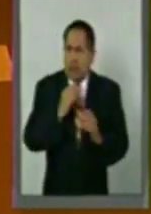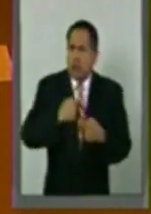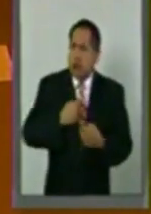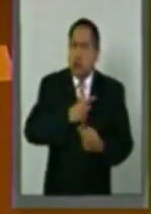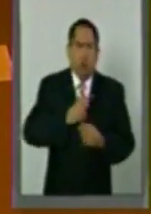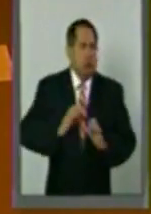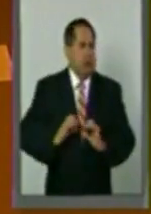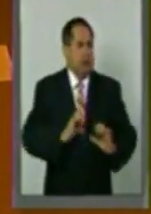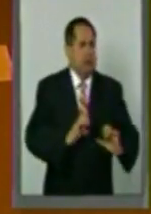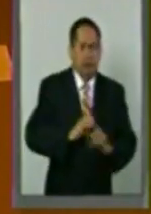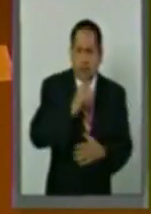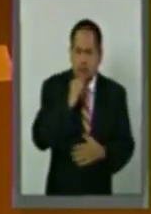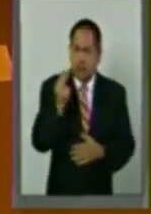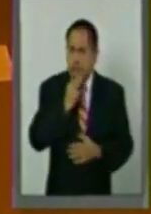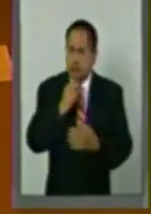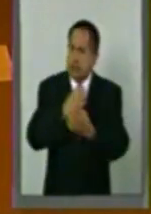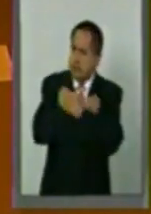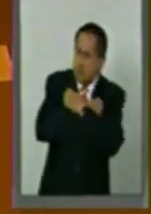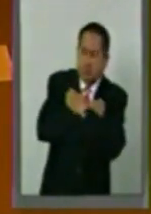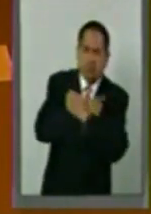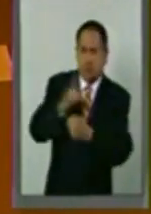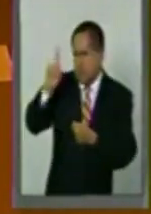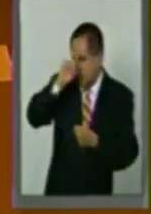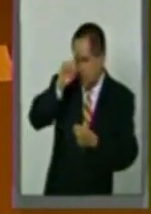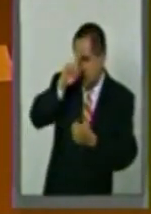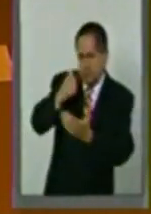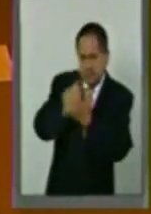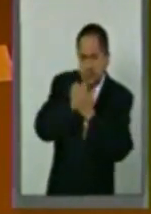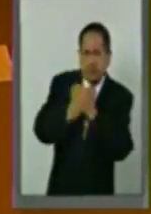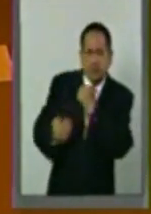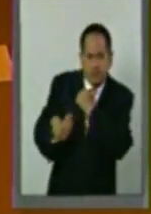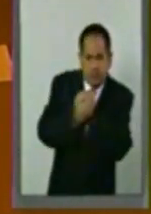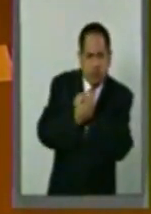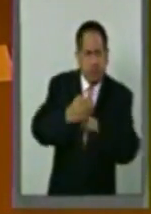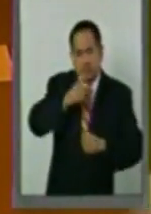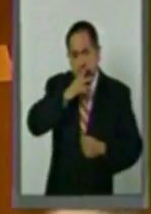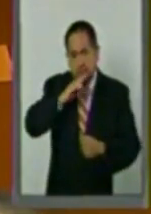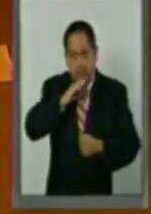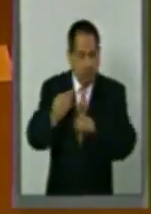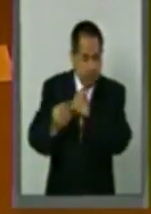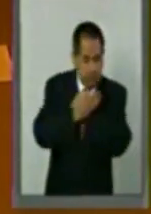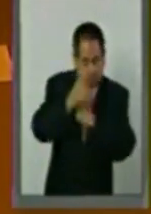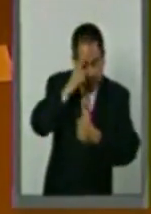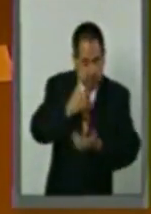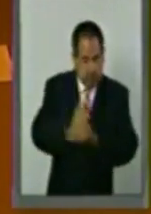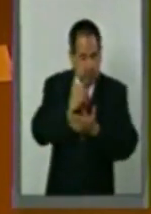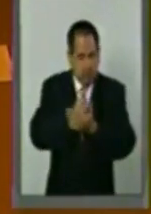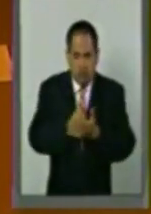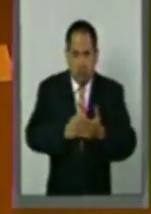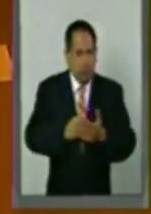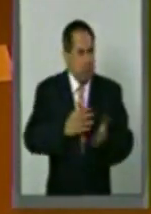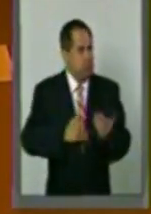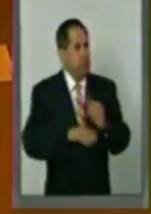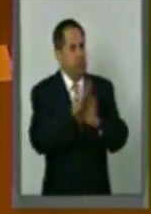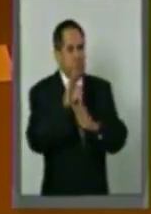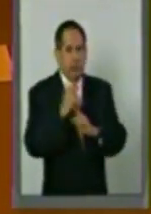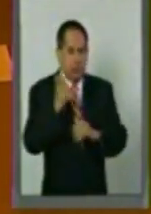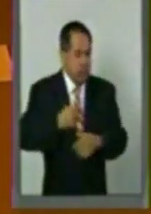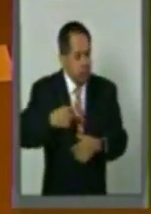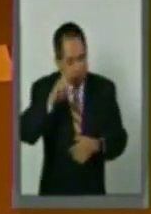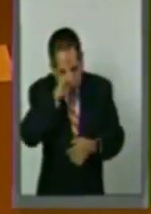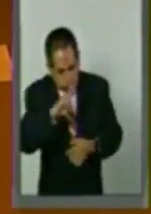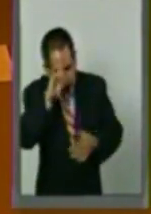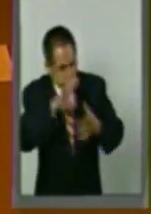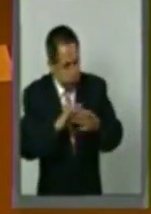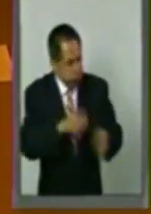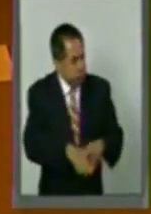y necesitan la educación, cuidado y protección de sus padres para poder subsistir. Esto es instruir al niño en su camino para